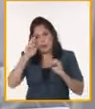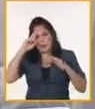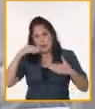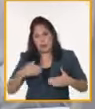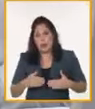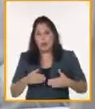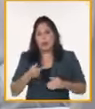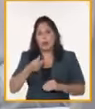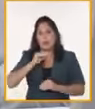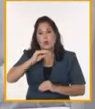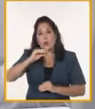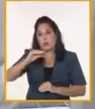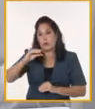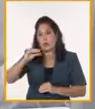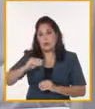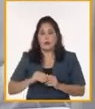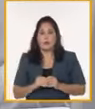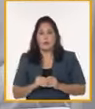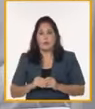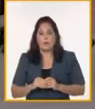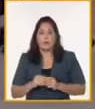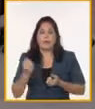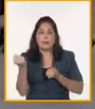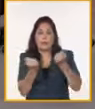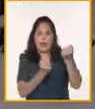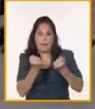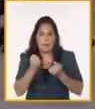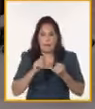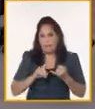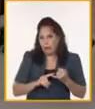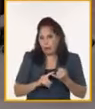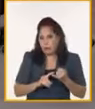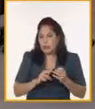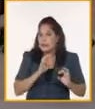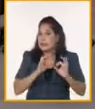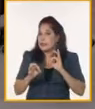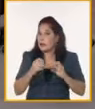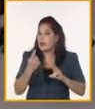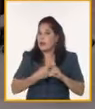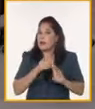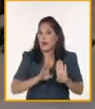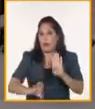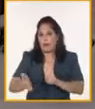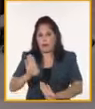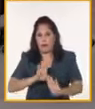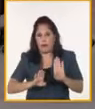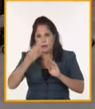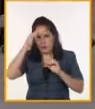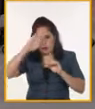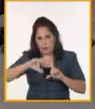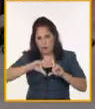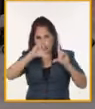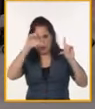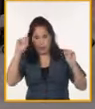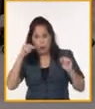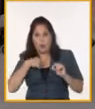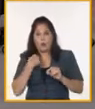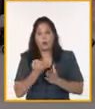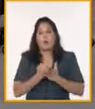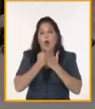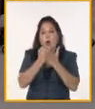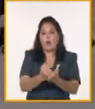subsidios de muchos productos del transporte pero también la seguridad de la defensa de nuestro país nosotros tenemos que contribuir